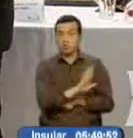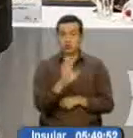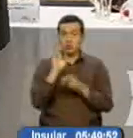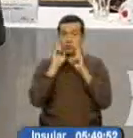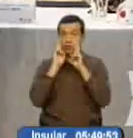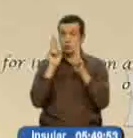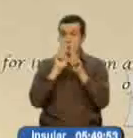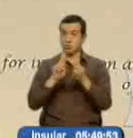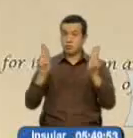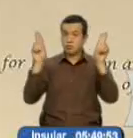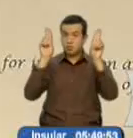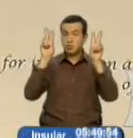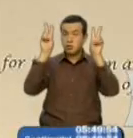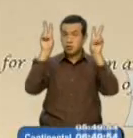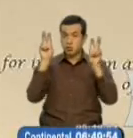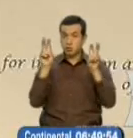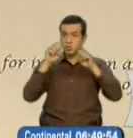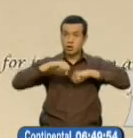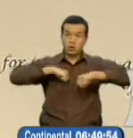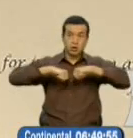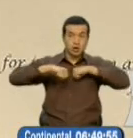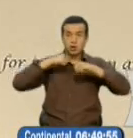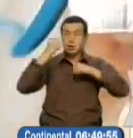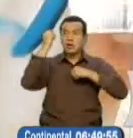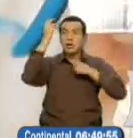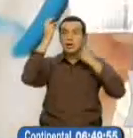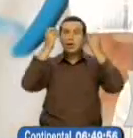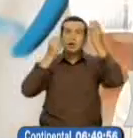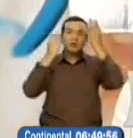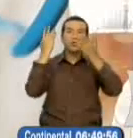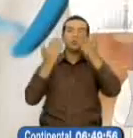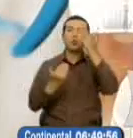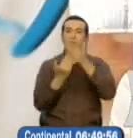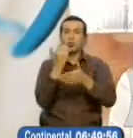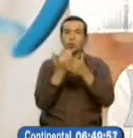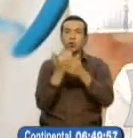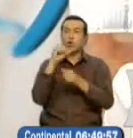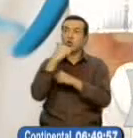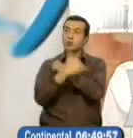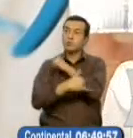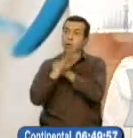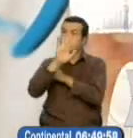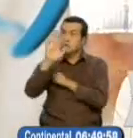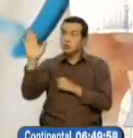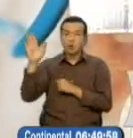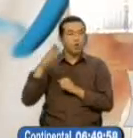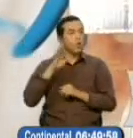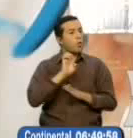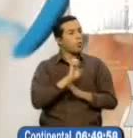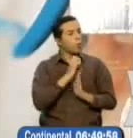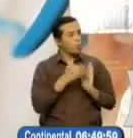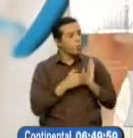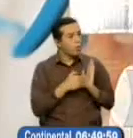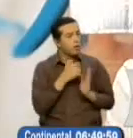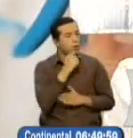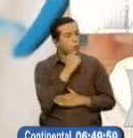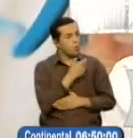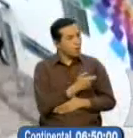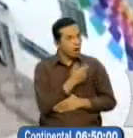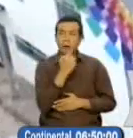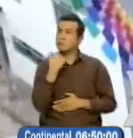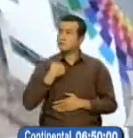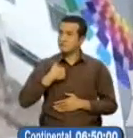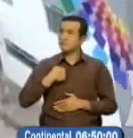entrega Naciones Unidas en la categoría de gestión e innovación. Otros países nos miran hoy como un referente y es algo de lo que tenemos que sentirnos